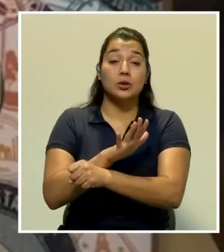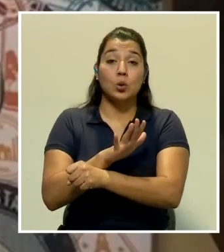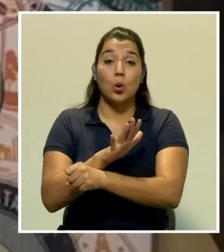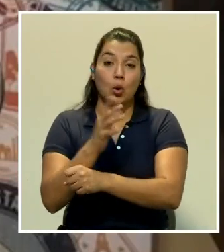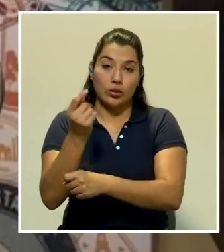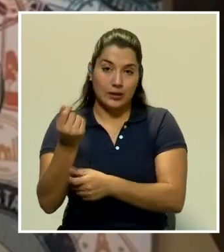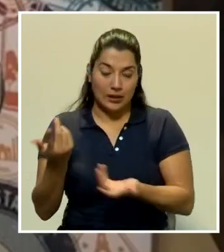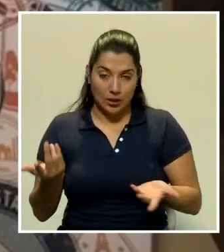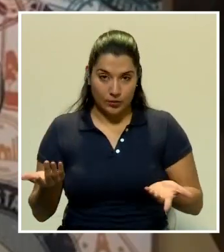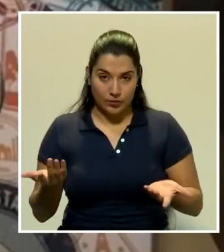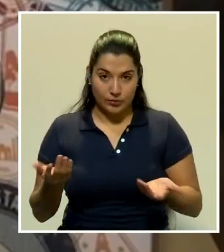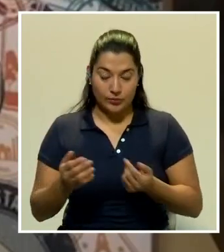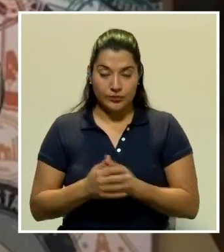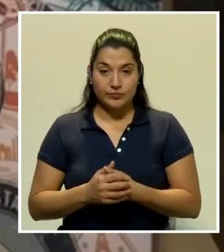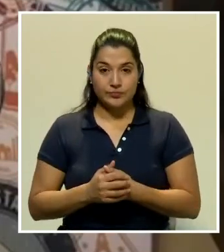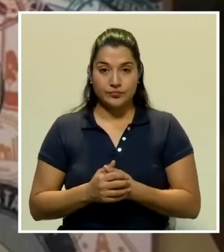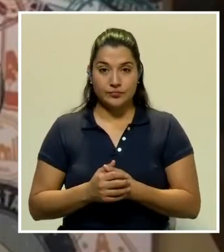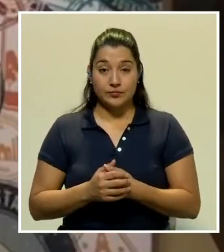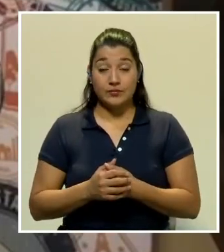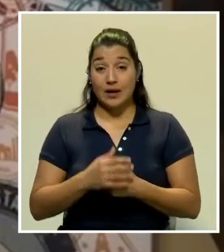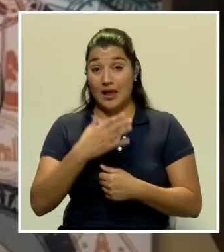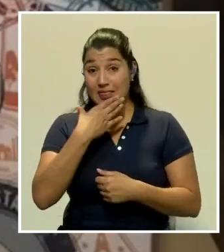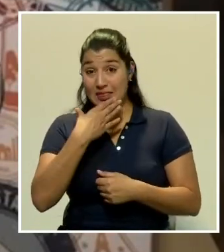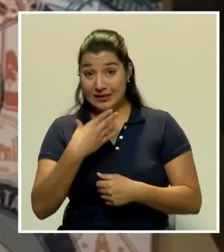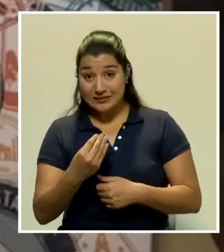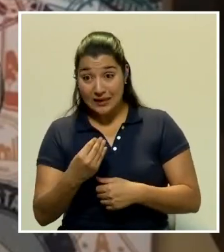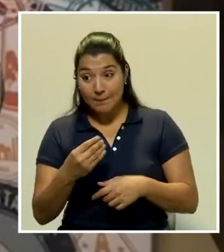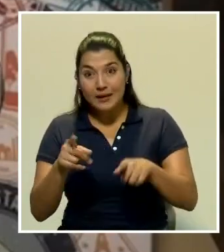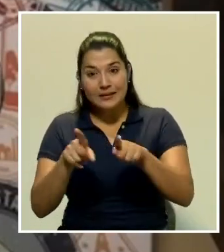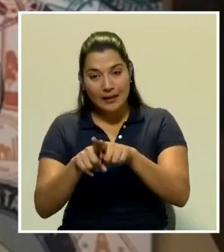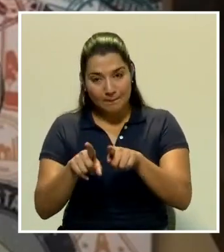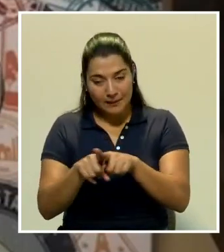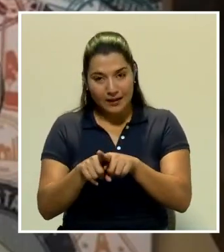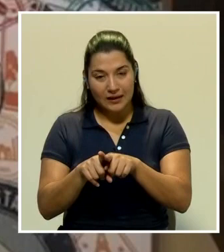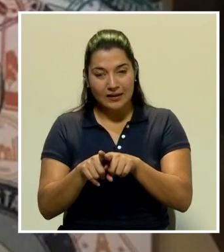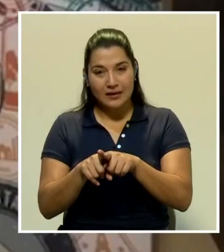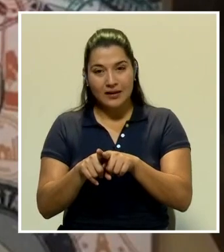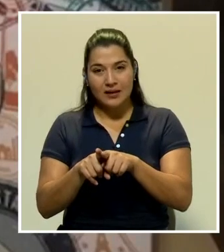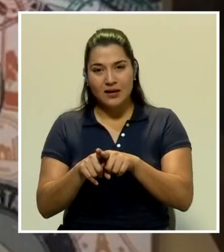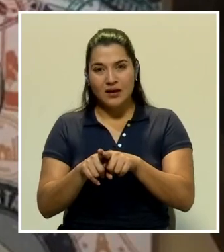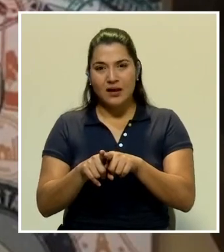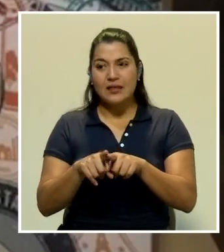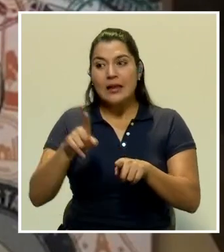el dinero. Diciembre también se va a encontrar con los